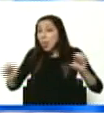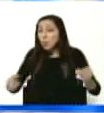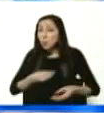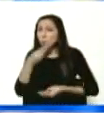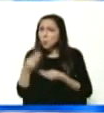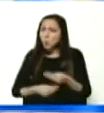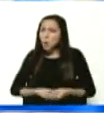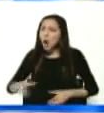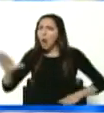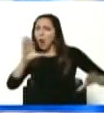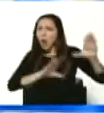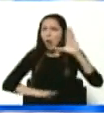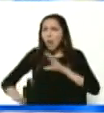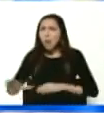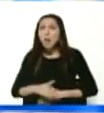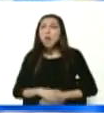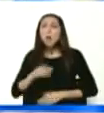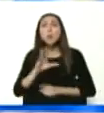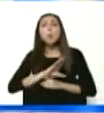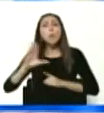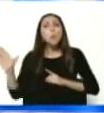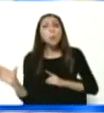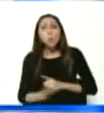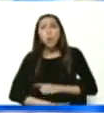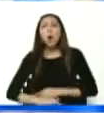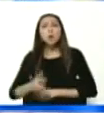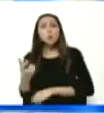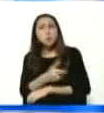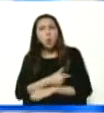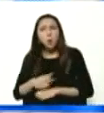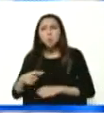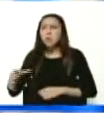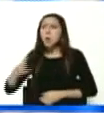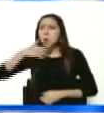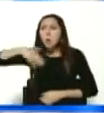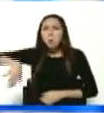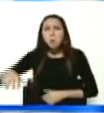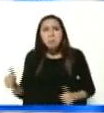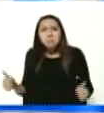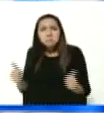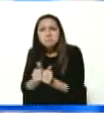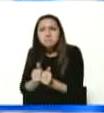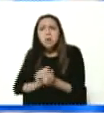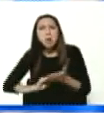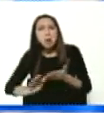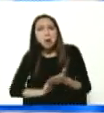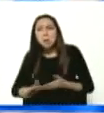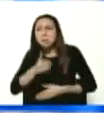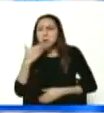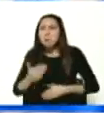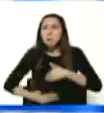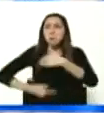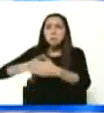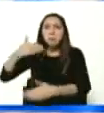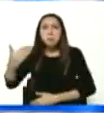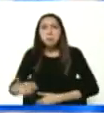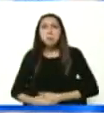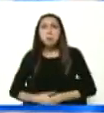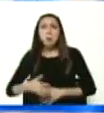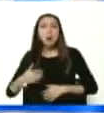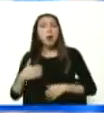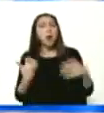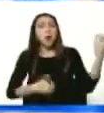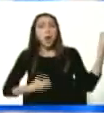la ciencia y la cultura son terrenos donde gobiernos y pueblos pueden avanzar resueltamente hacia lo que el cantor popular venezolano Alí